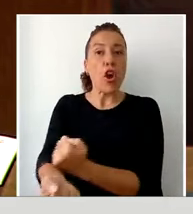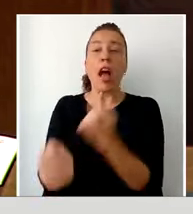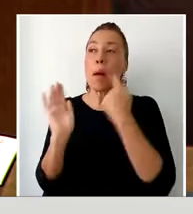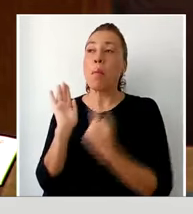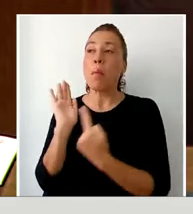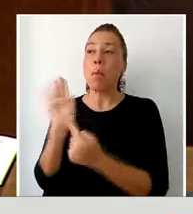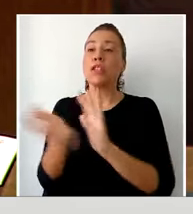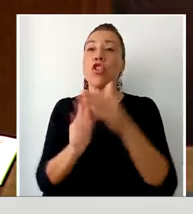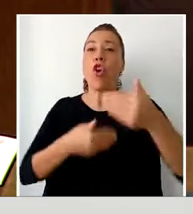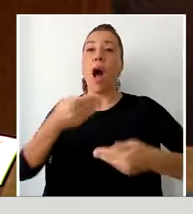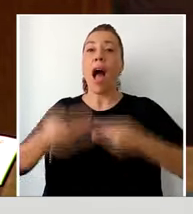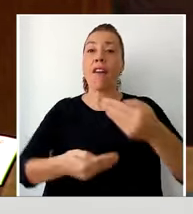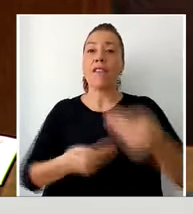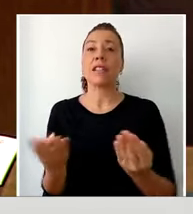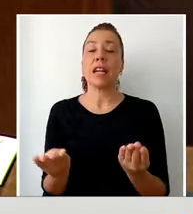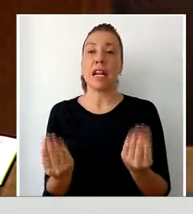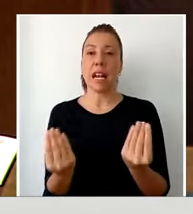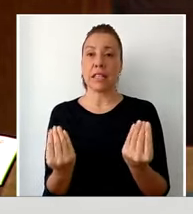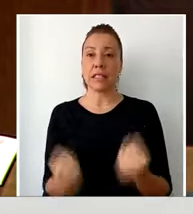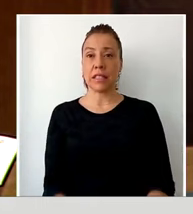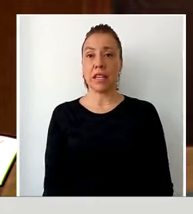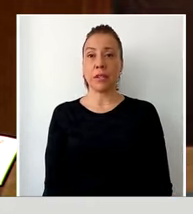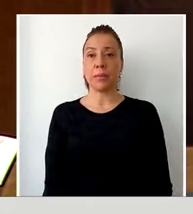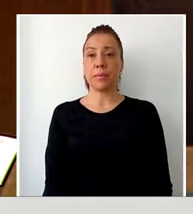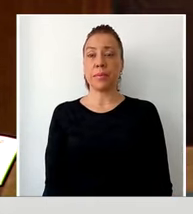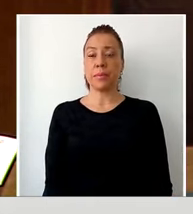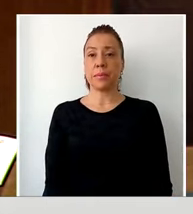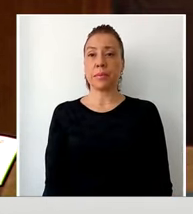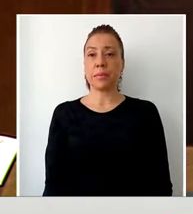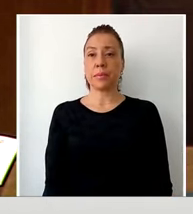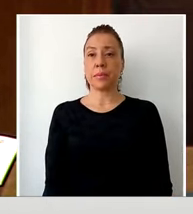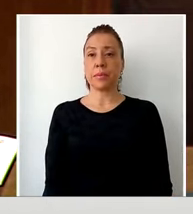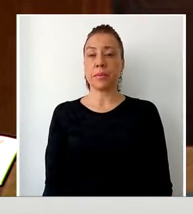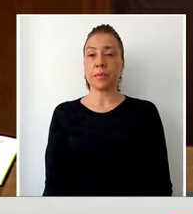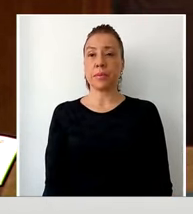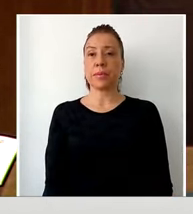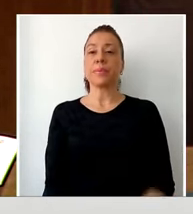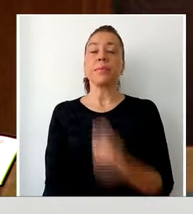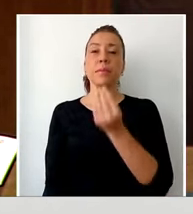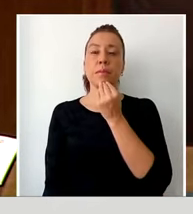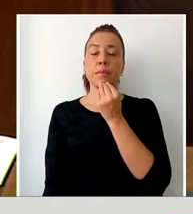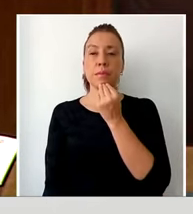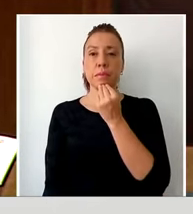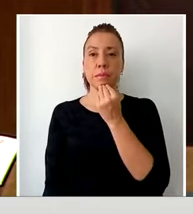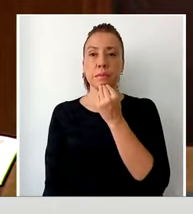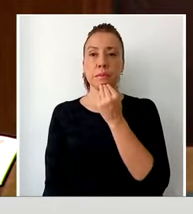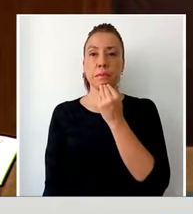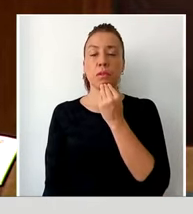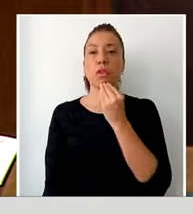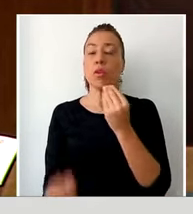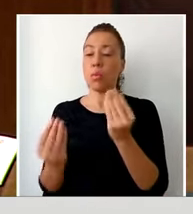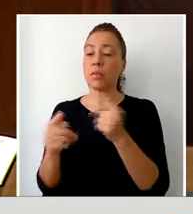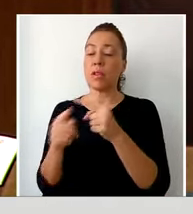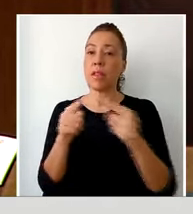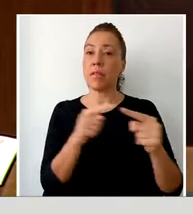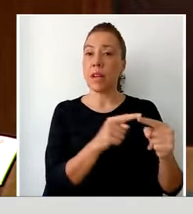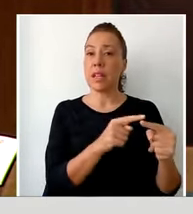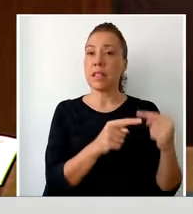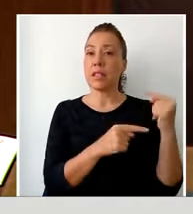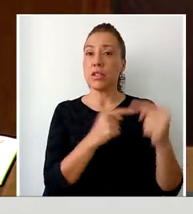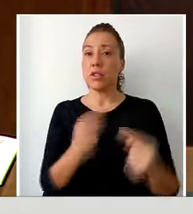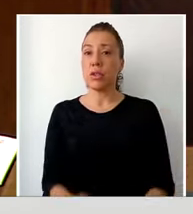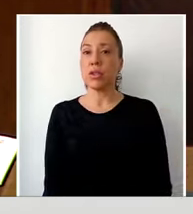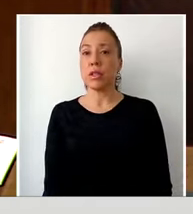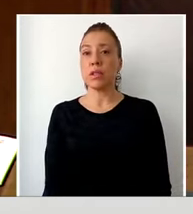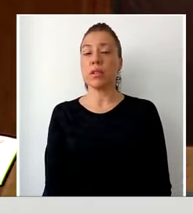necesarios en esta materia considerando además que en muchos casos no son